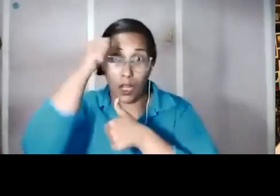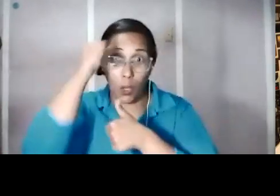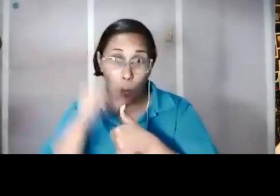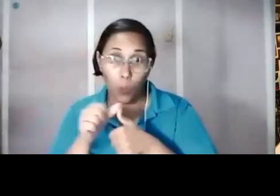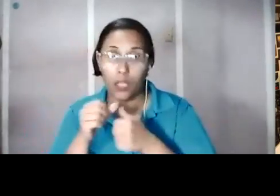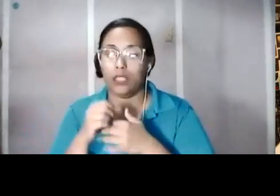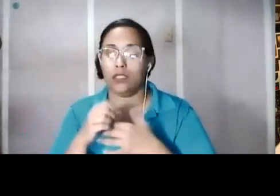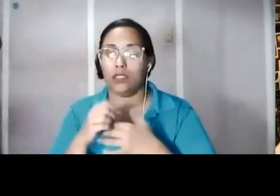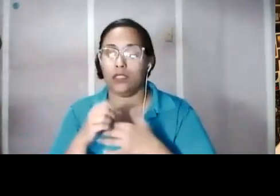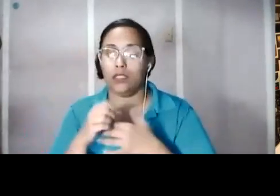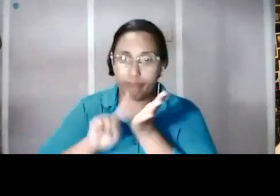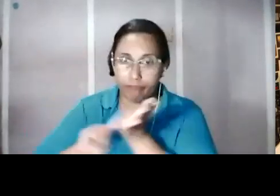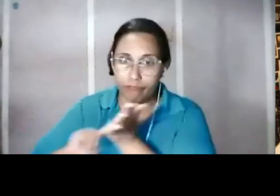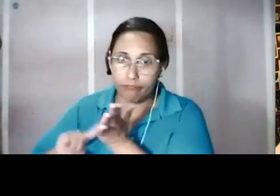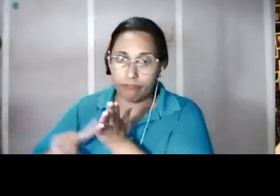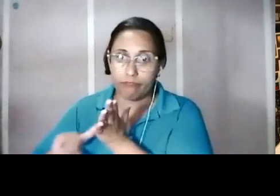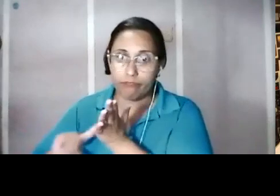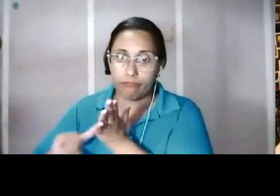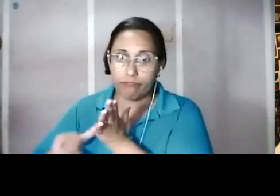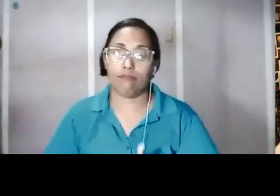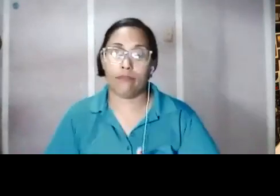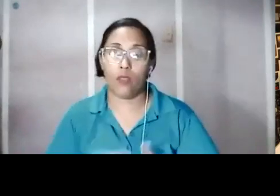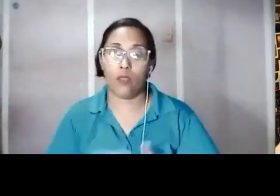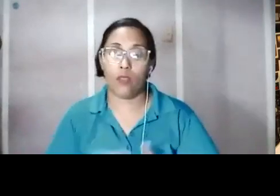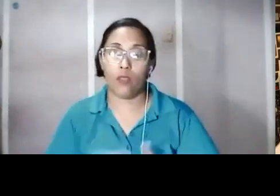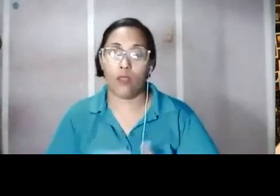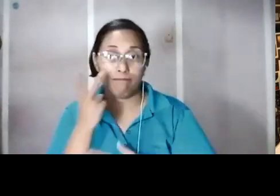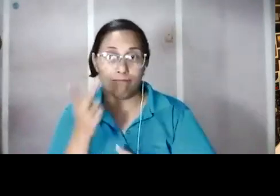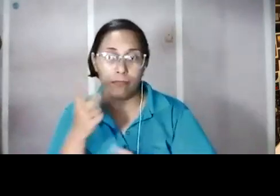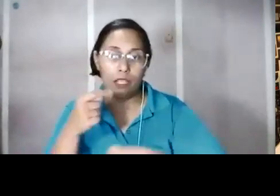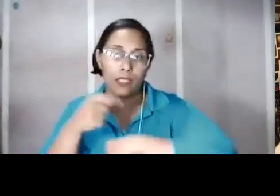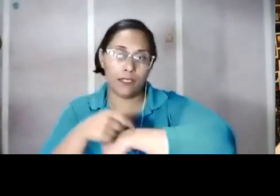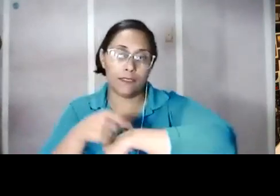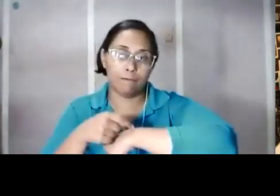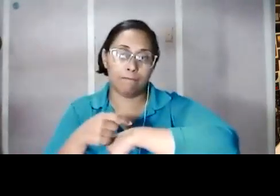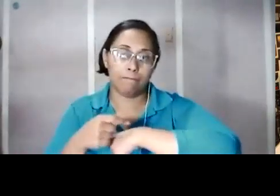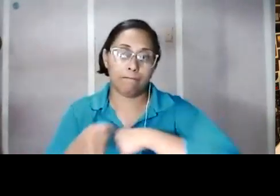investigando, lo que yo veo hasta el momento